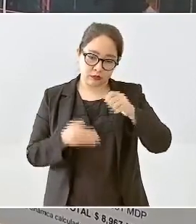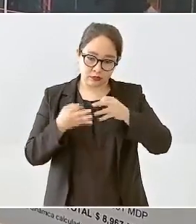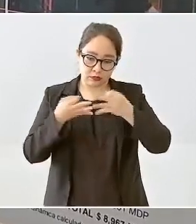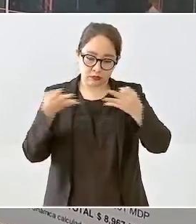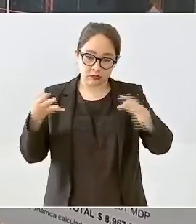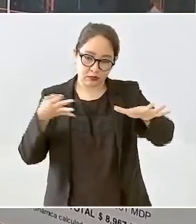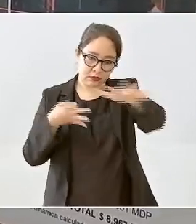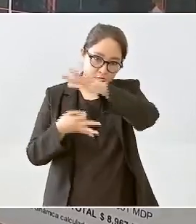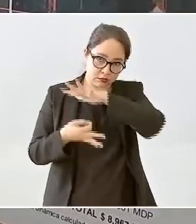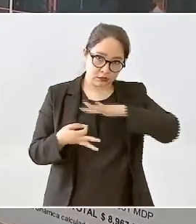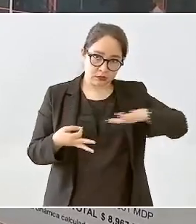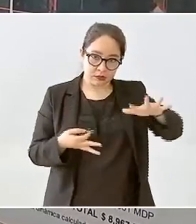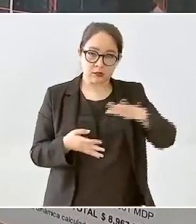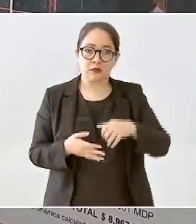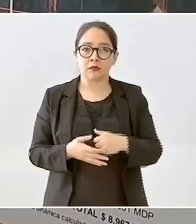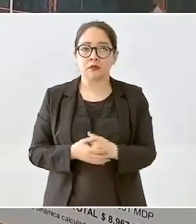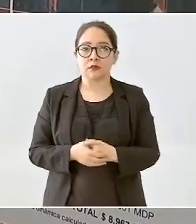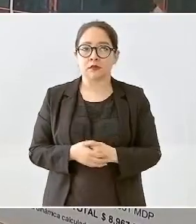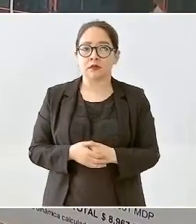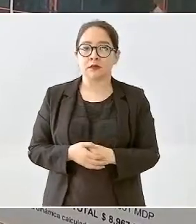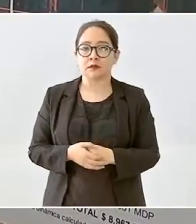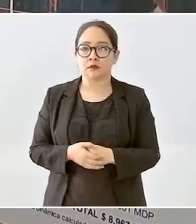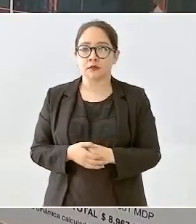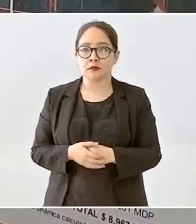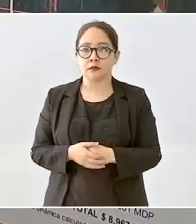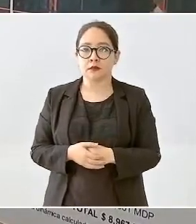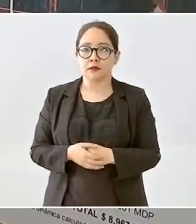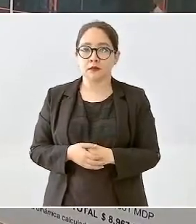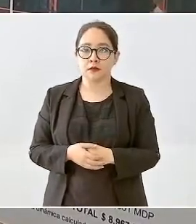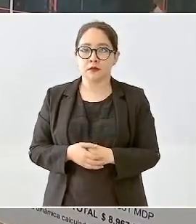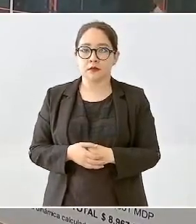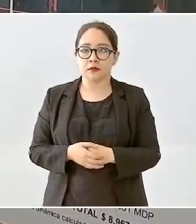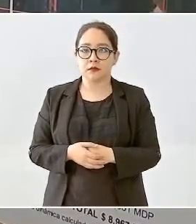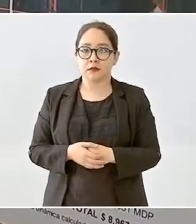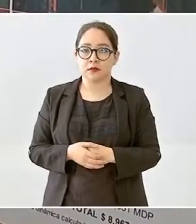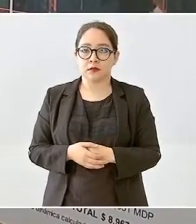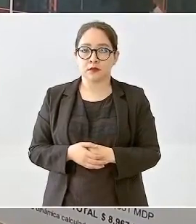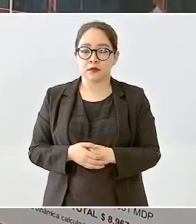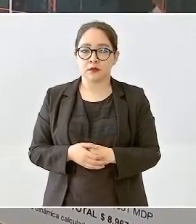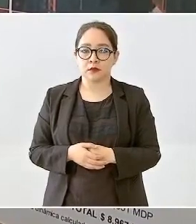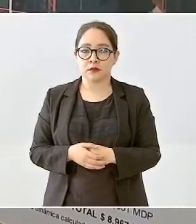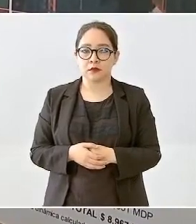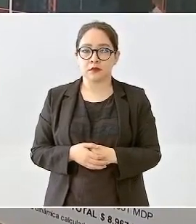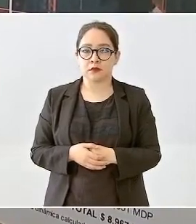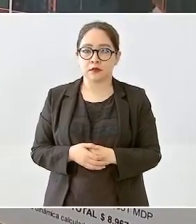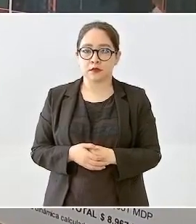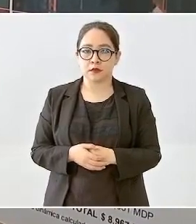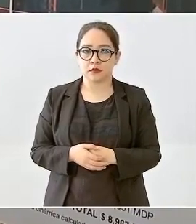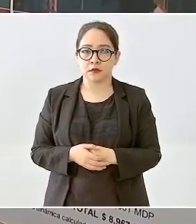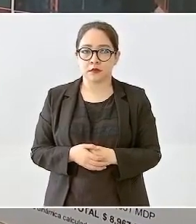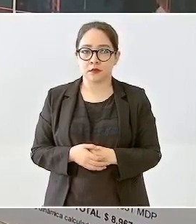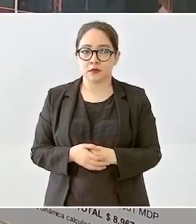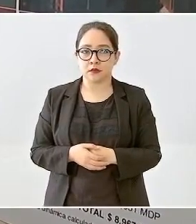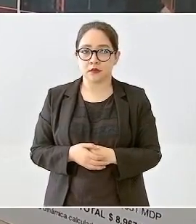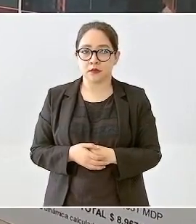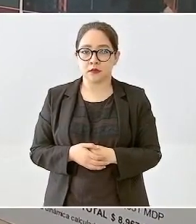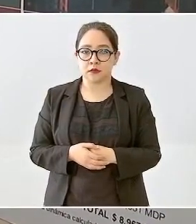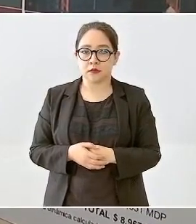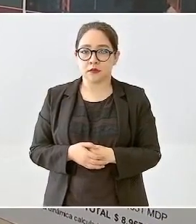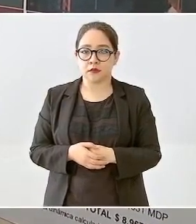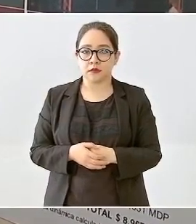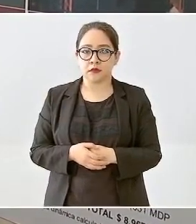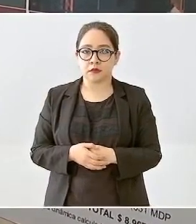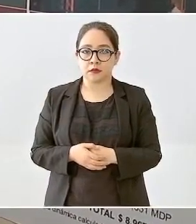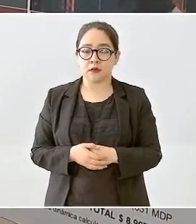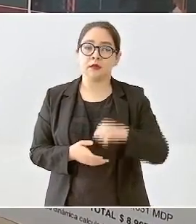Todo. Y ahí es donde ¿Quién está al aire? ¿Quién está al aire?